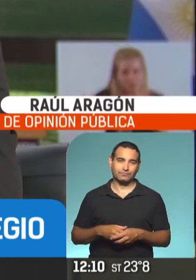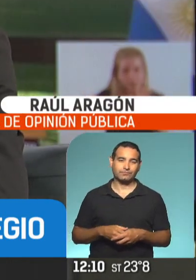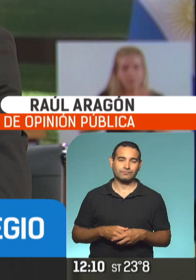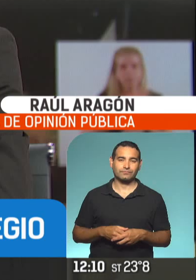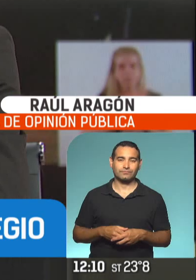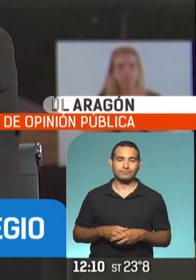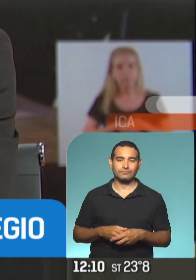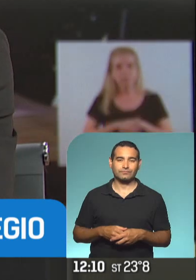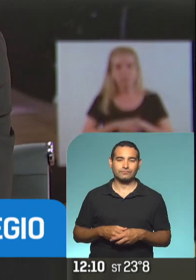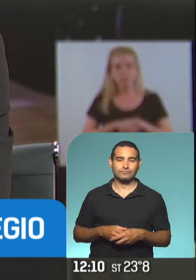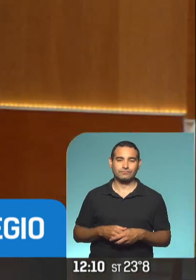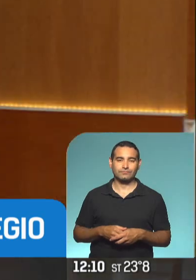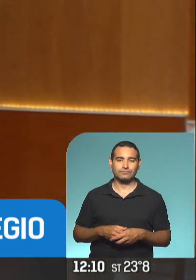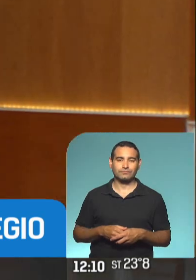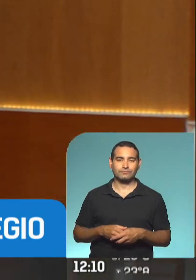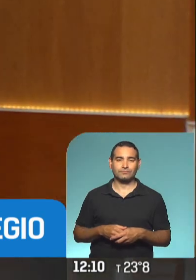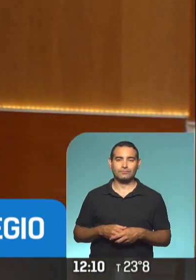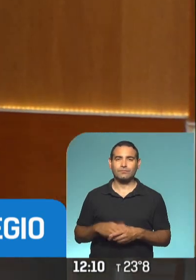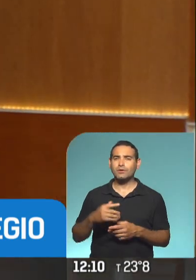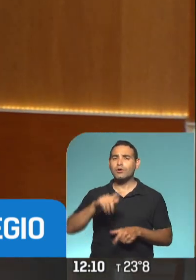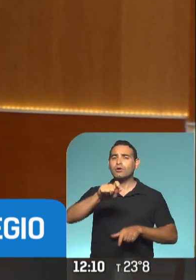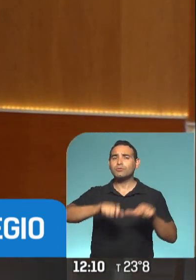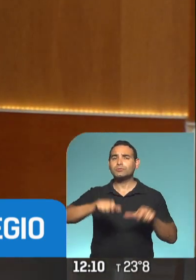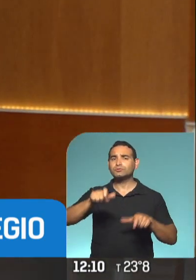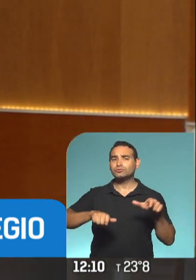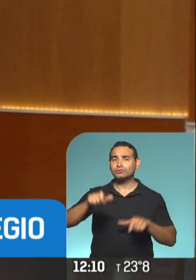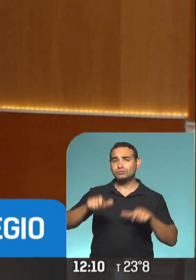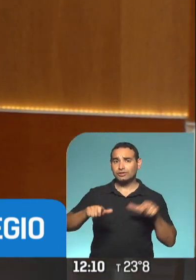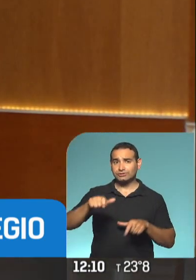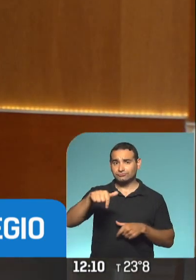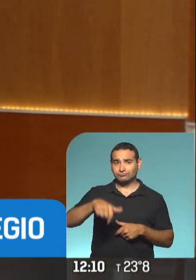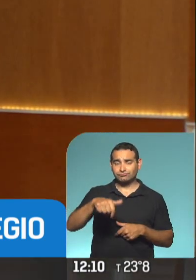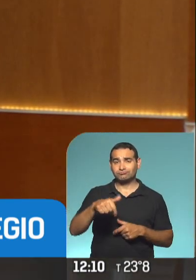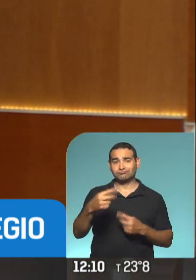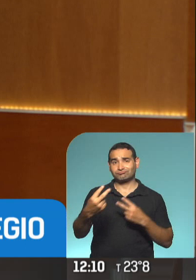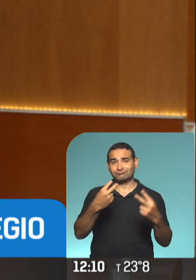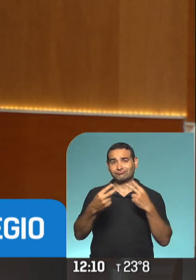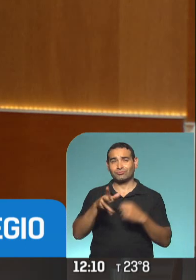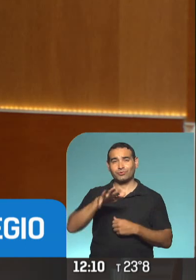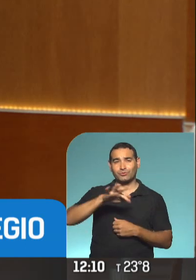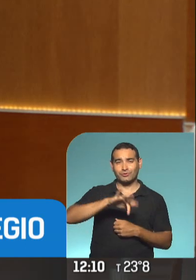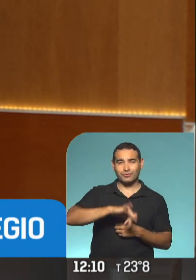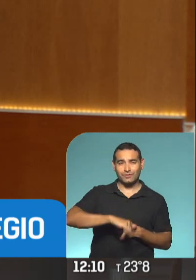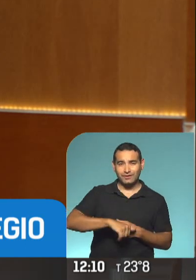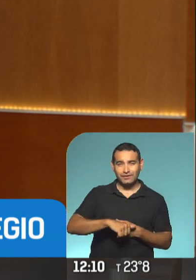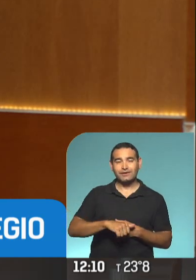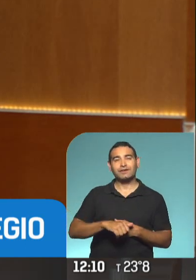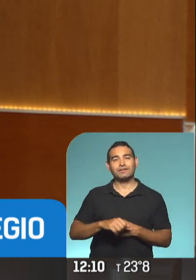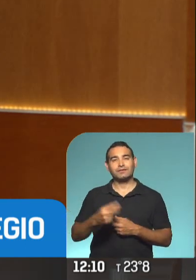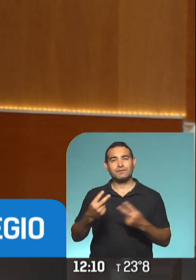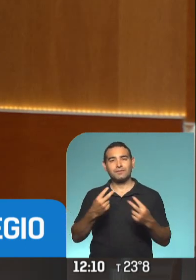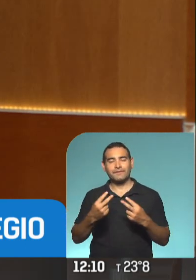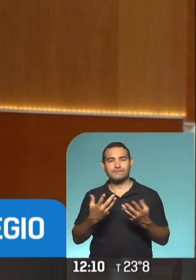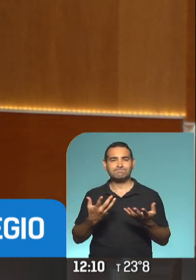obviamente. Bueno, el tema es si la gente, ¿no? El que no está todos los días con las idas y venidas, con las internas, con lo que sucede,